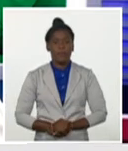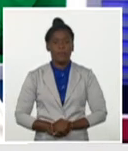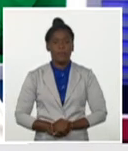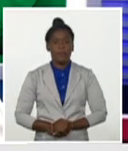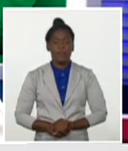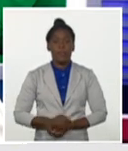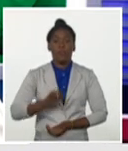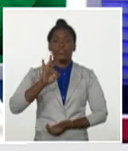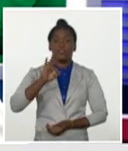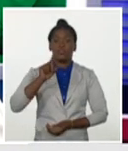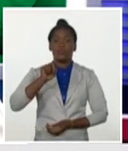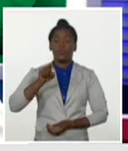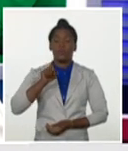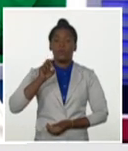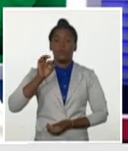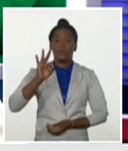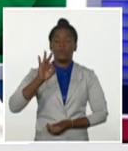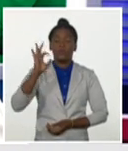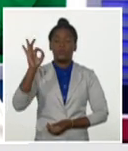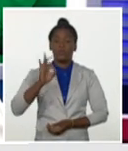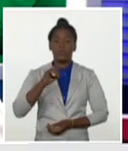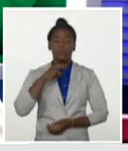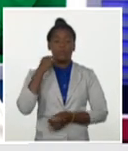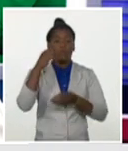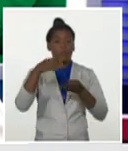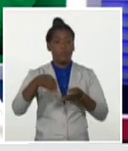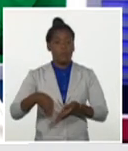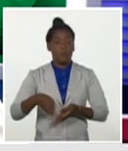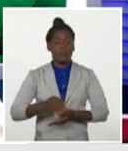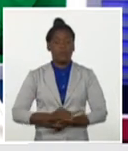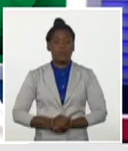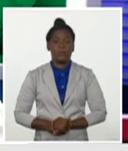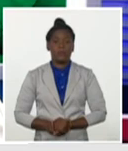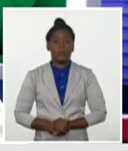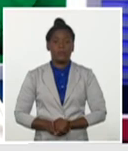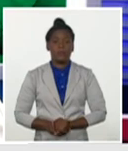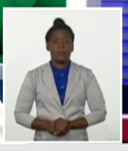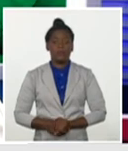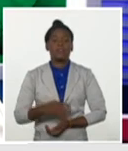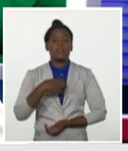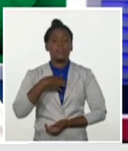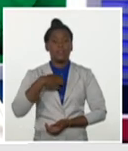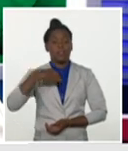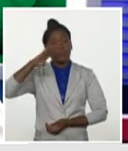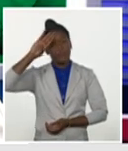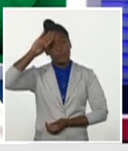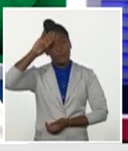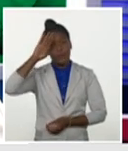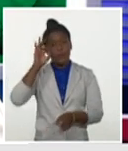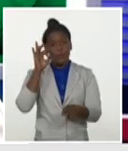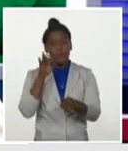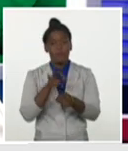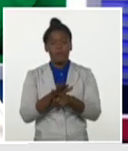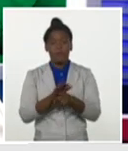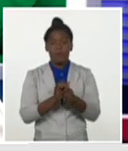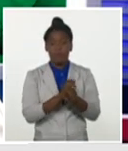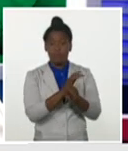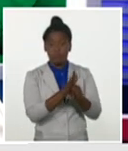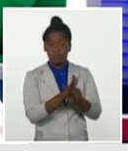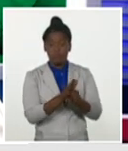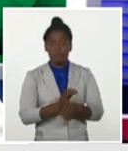81,8% de todos los fallecidos pues presentaban fiebre entre los síntomas al inicio.